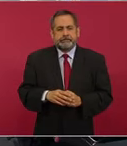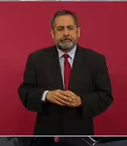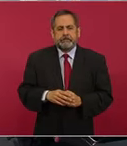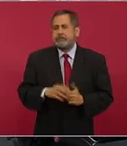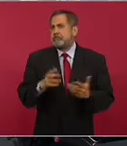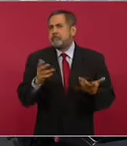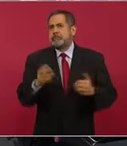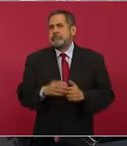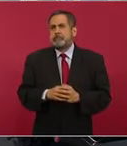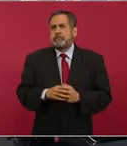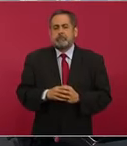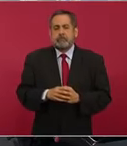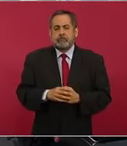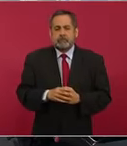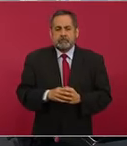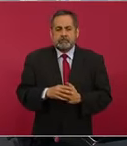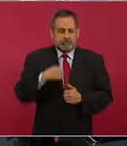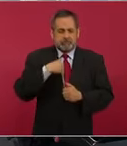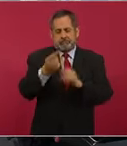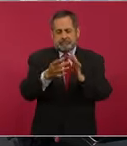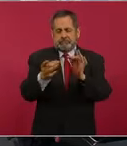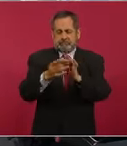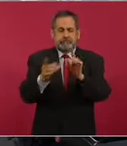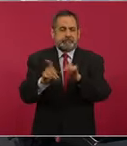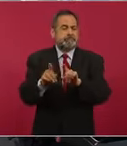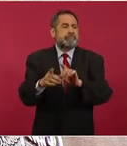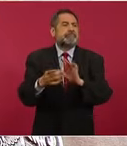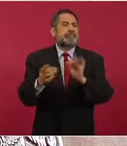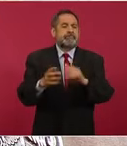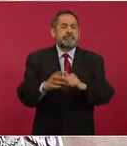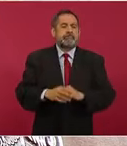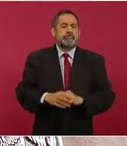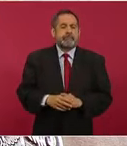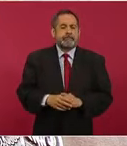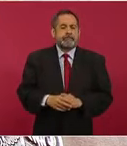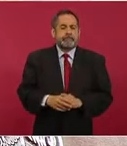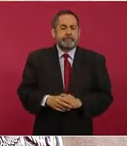o les cuento, ¿no?,